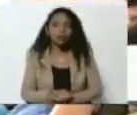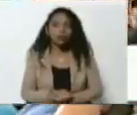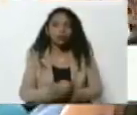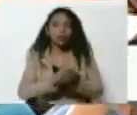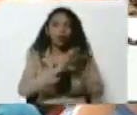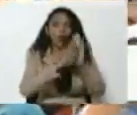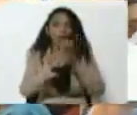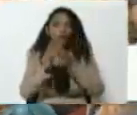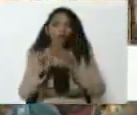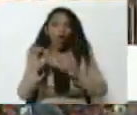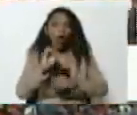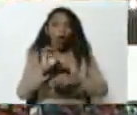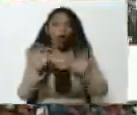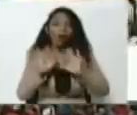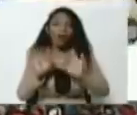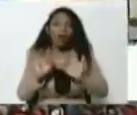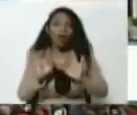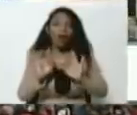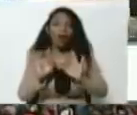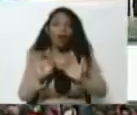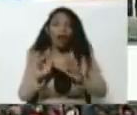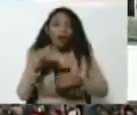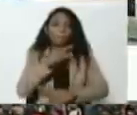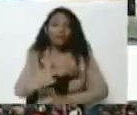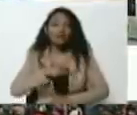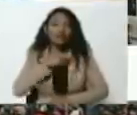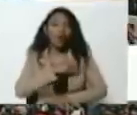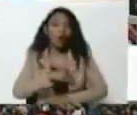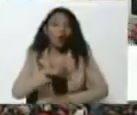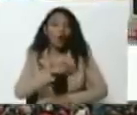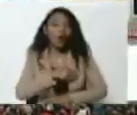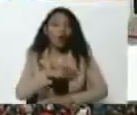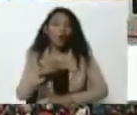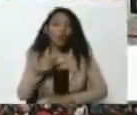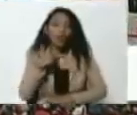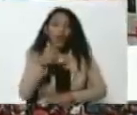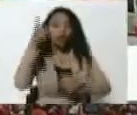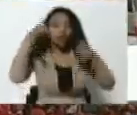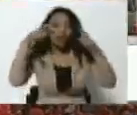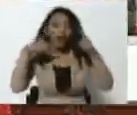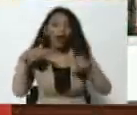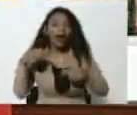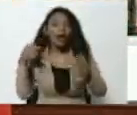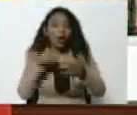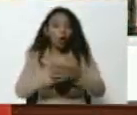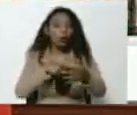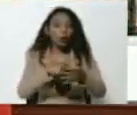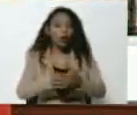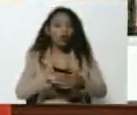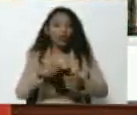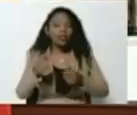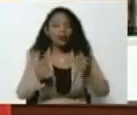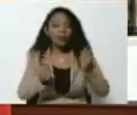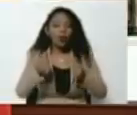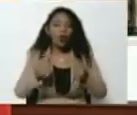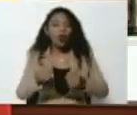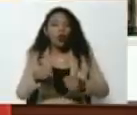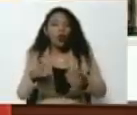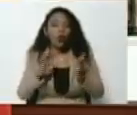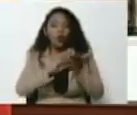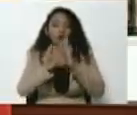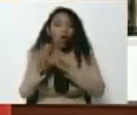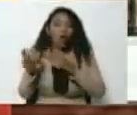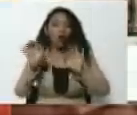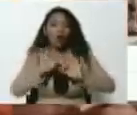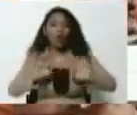Comuna o nada, es la misión, lo dijo Chávez en el golpe de timón, comuna